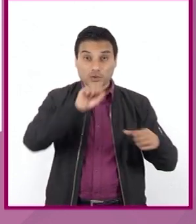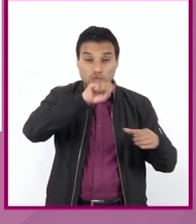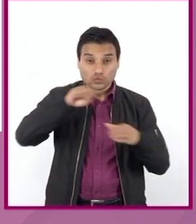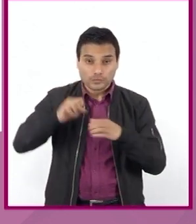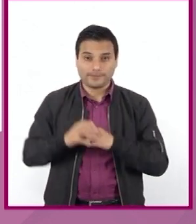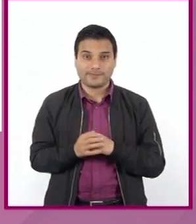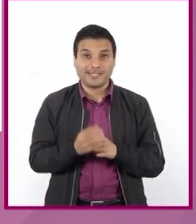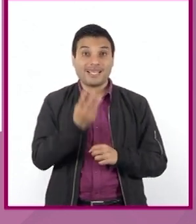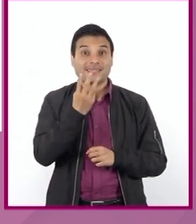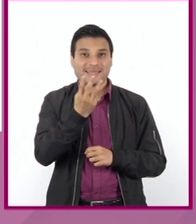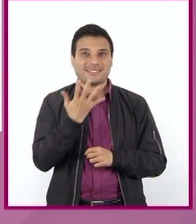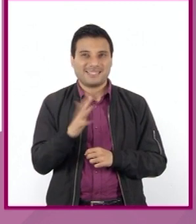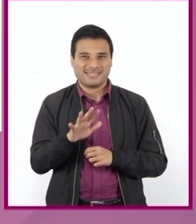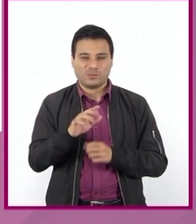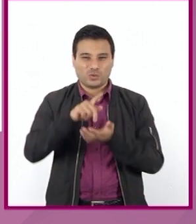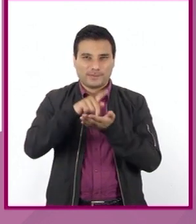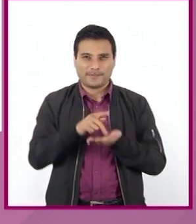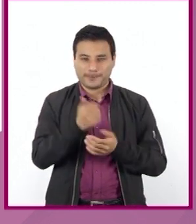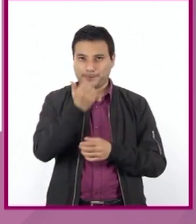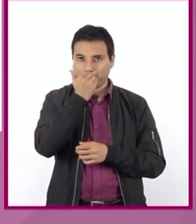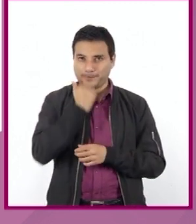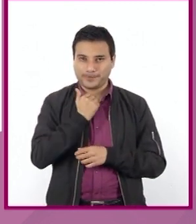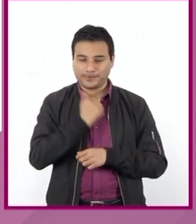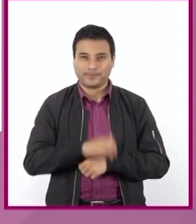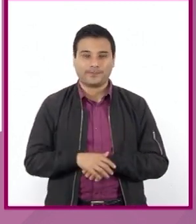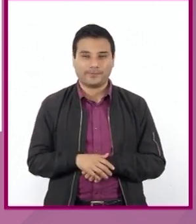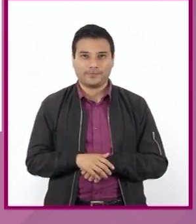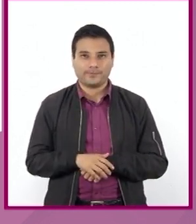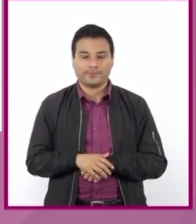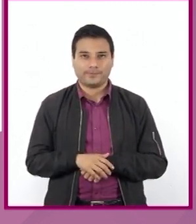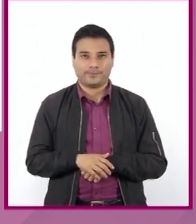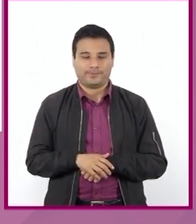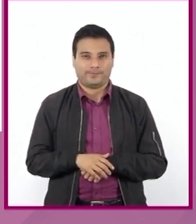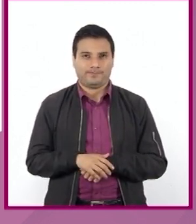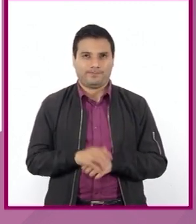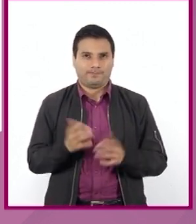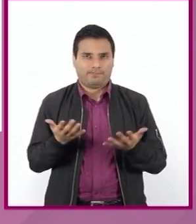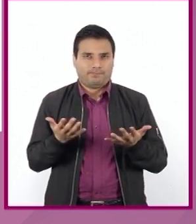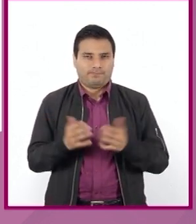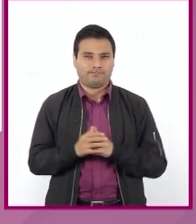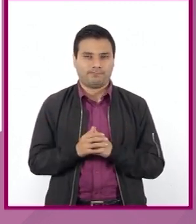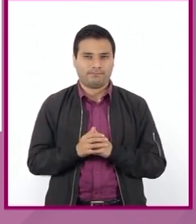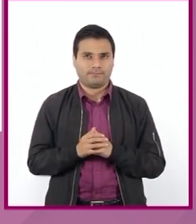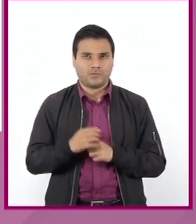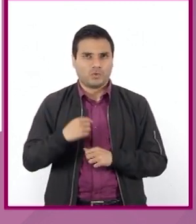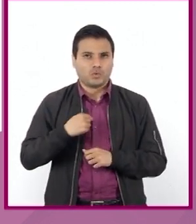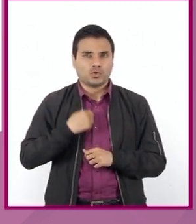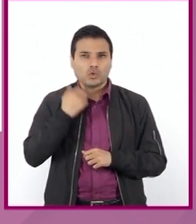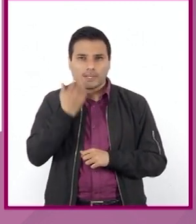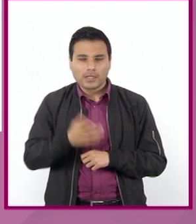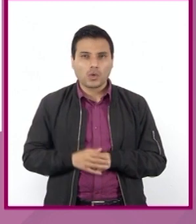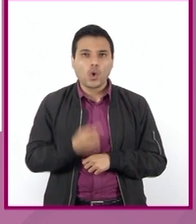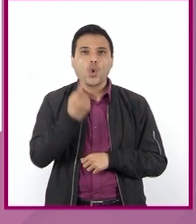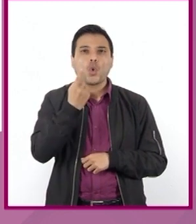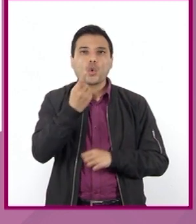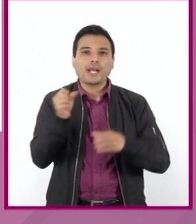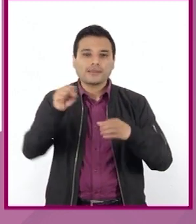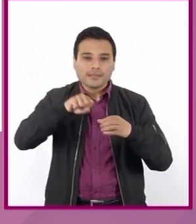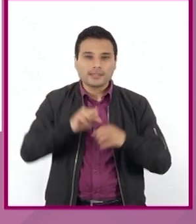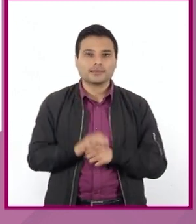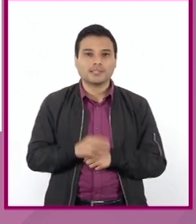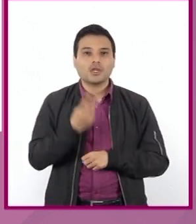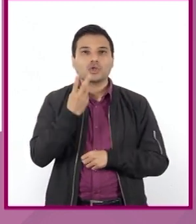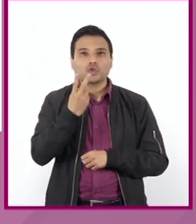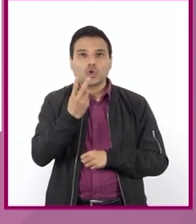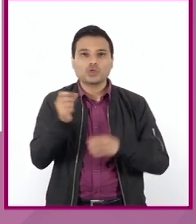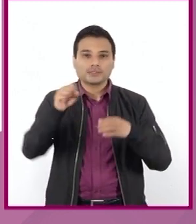3 décimos de kilogramo de azúcar. ¿Cuál es la cantidad de azúcar que utilizaremos para 1, 2,